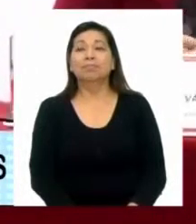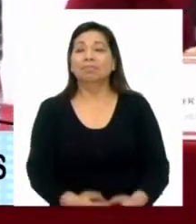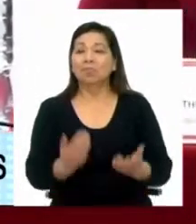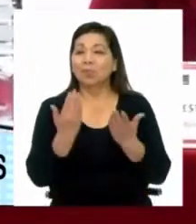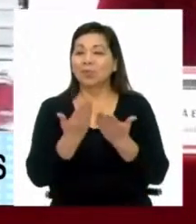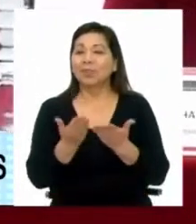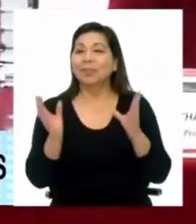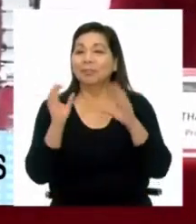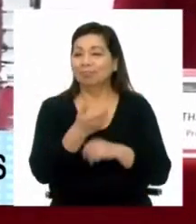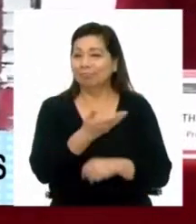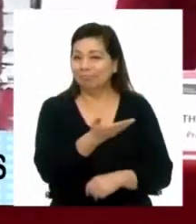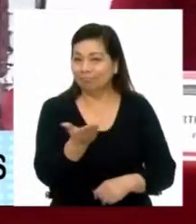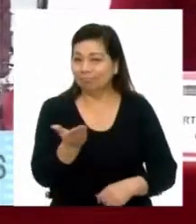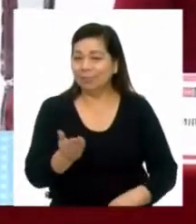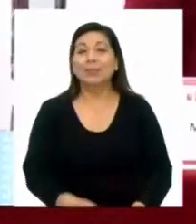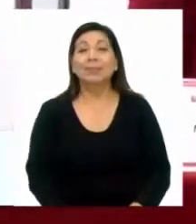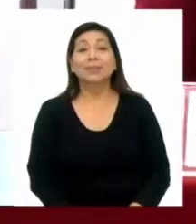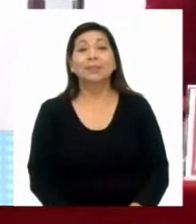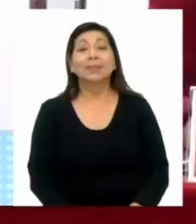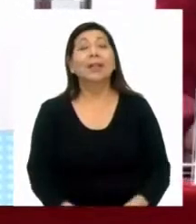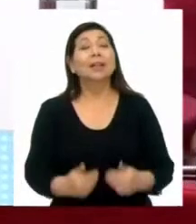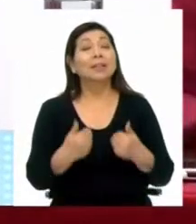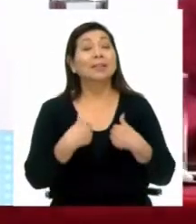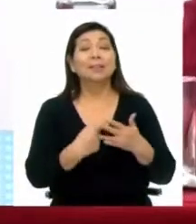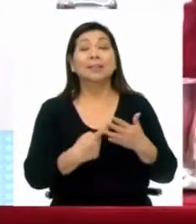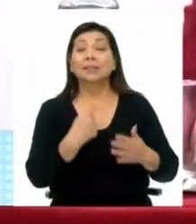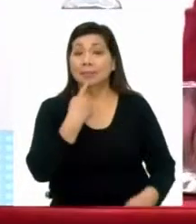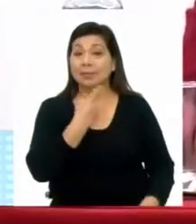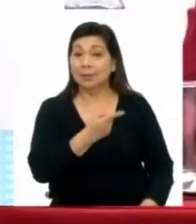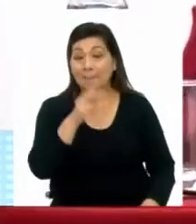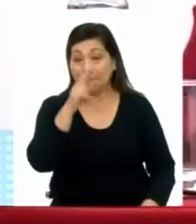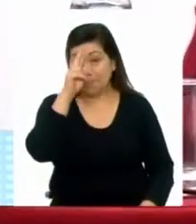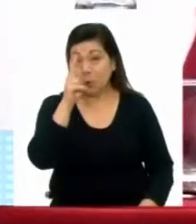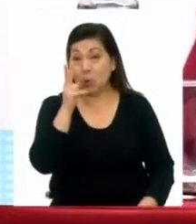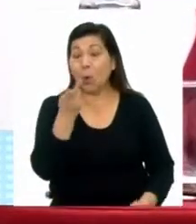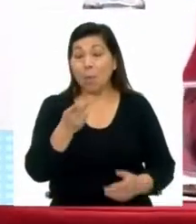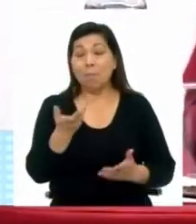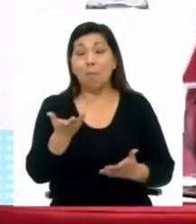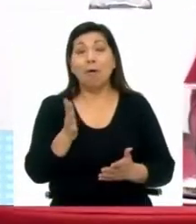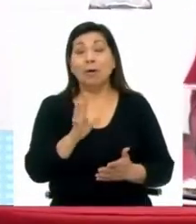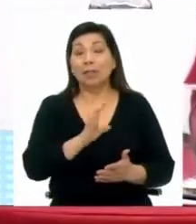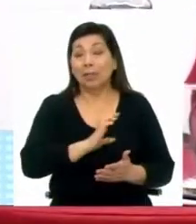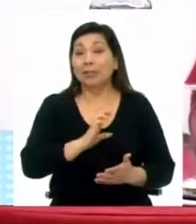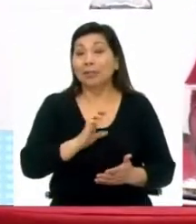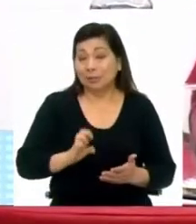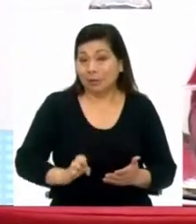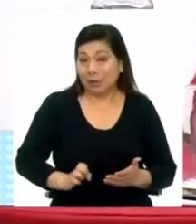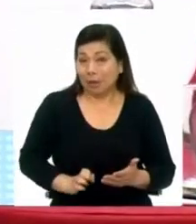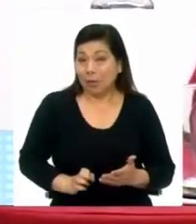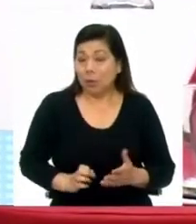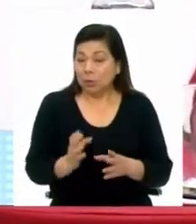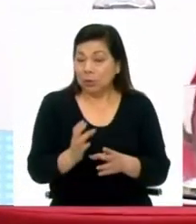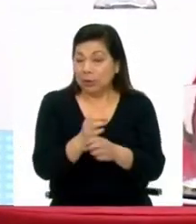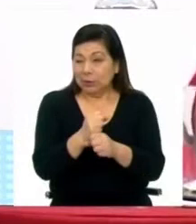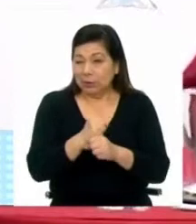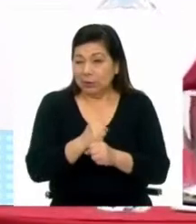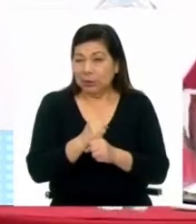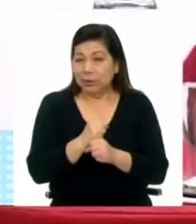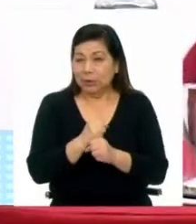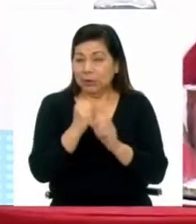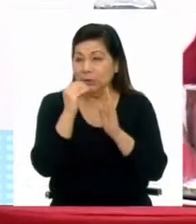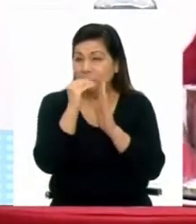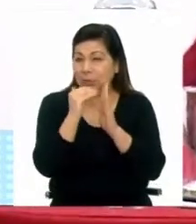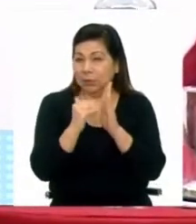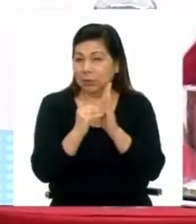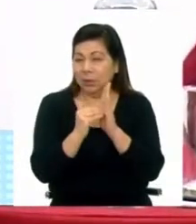Buenas noches a todos los presentes. Debo referir de que el Perú como nación, como Estado, se está sujetando a la Agenda